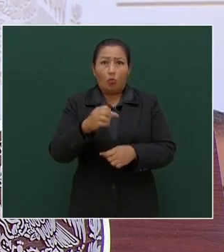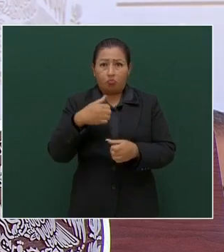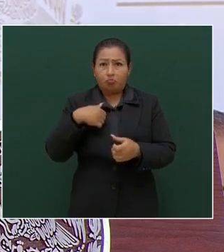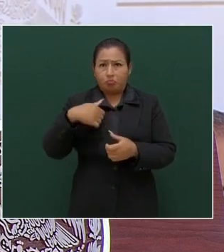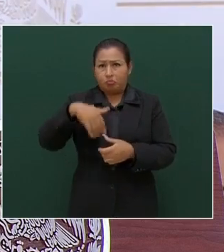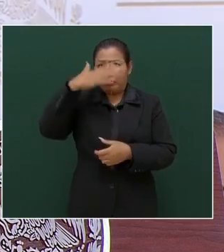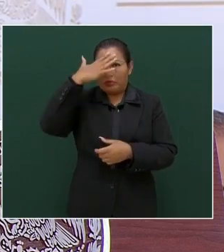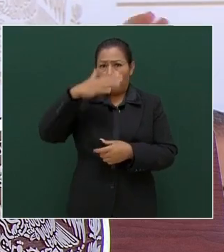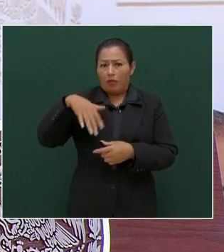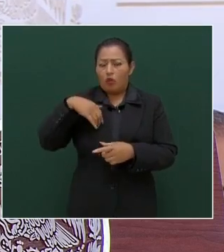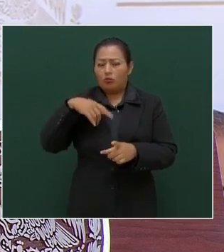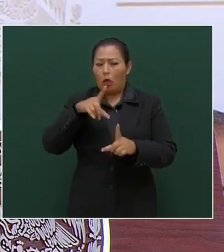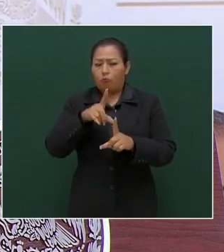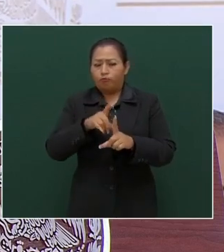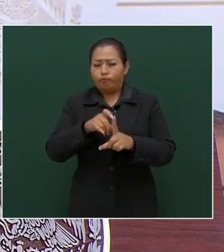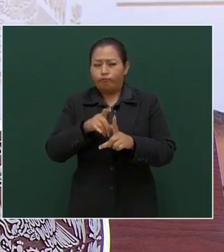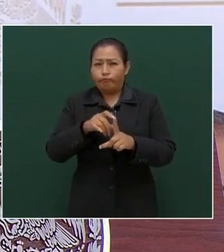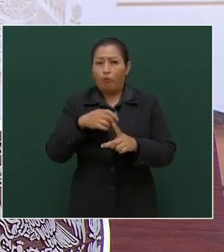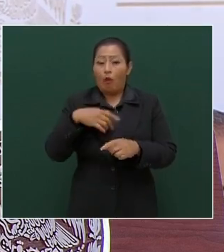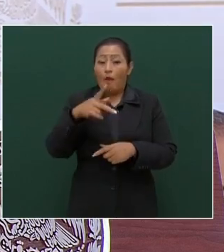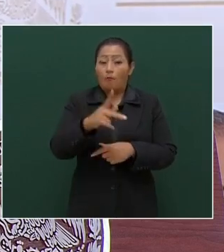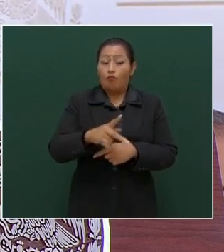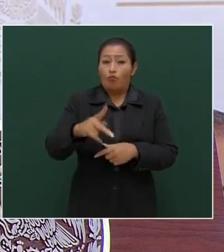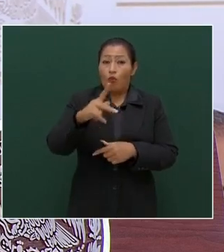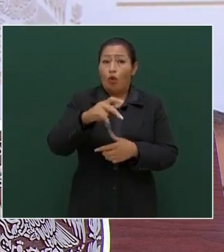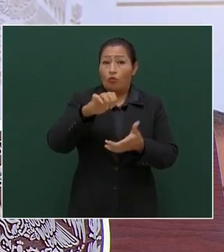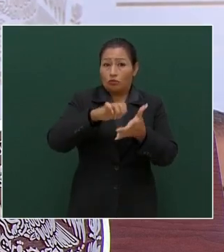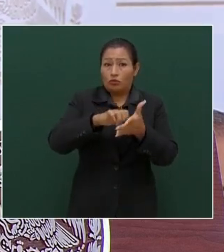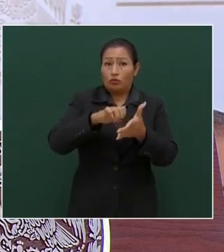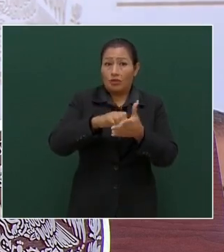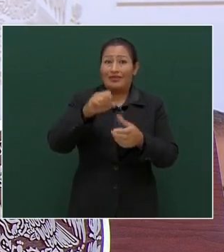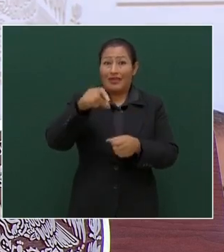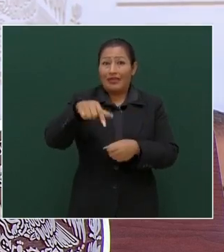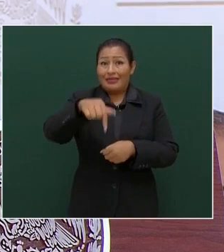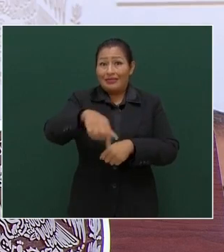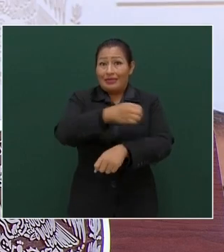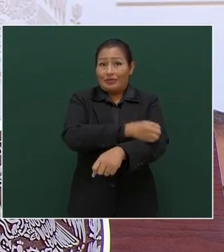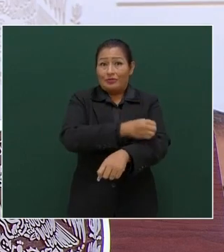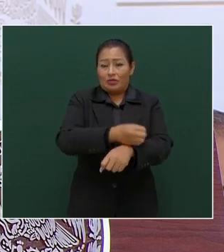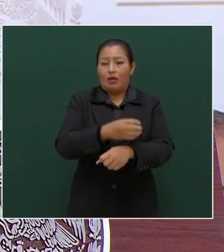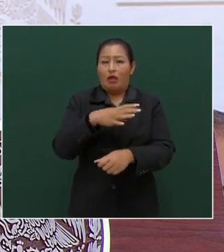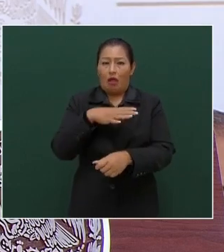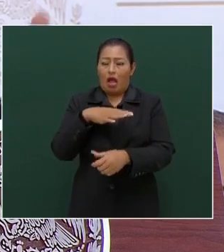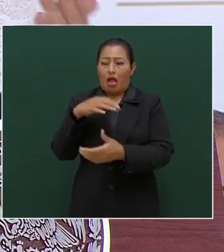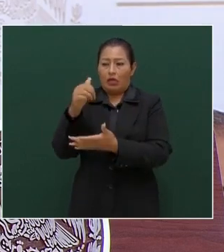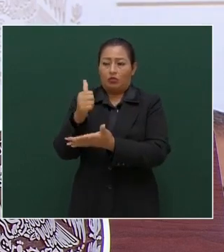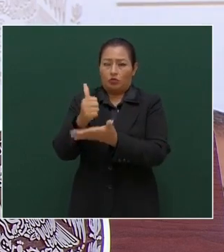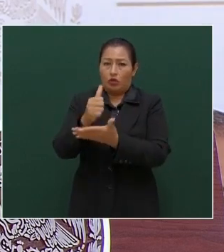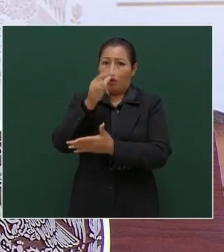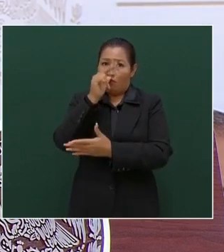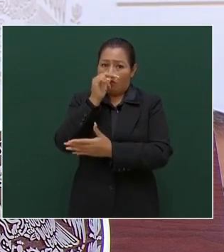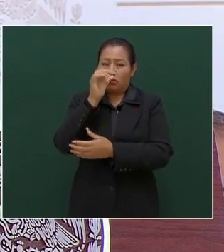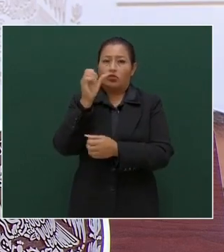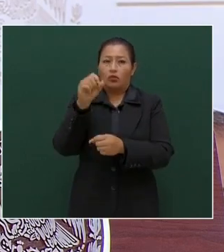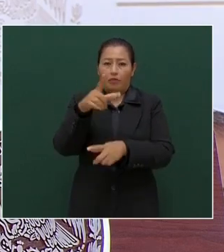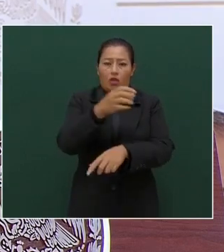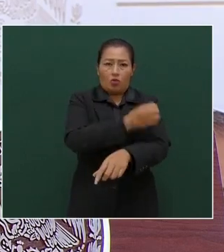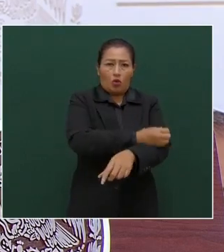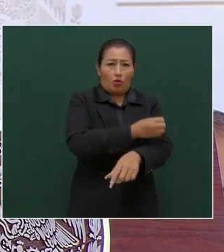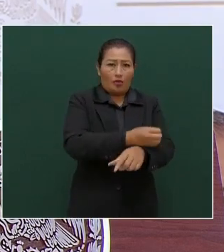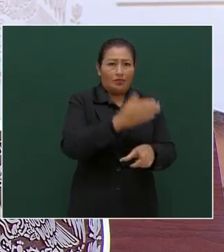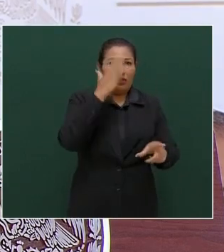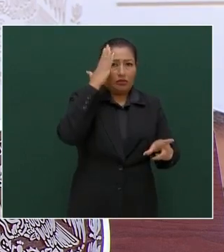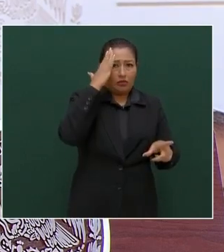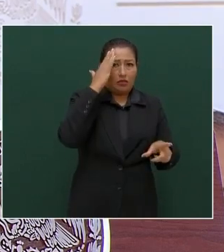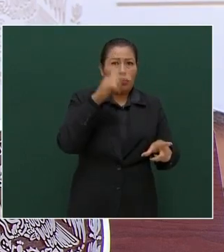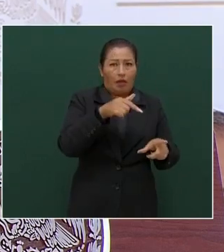criterio que se tuvo fue seleccionar los polos económicos, y bueno, en el caso de aquí, pues está Hermosillo como capital, Ciudad Obregón como